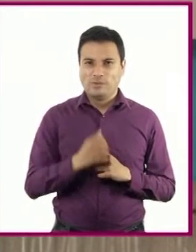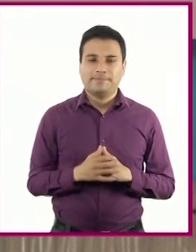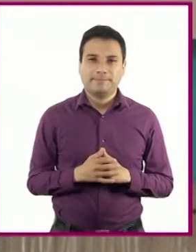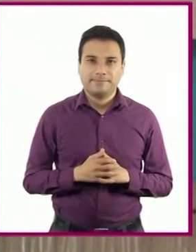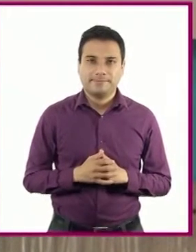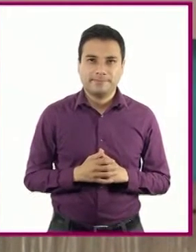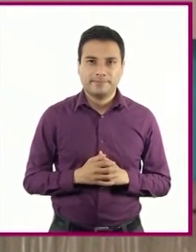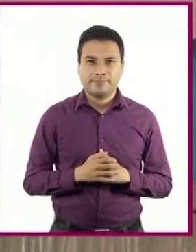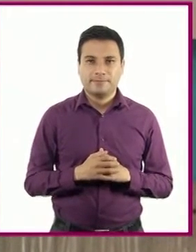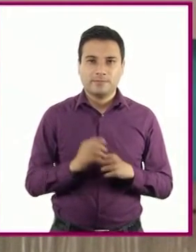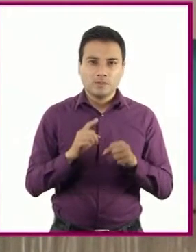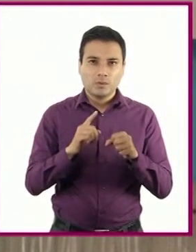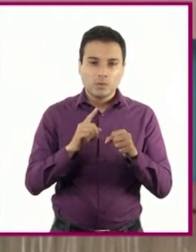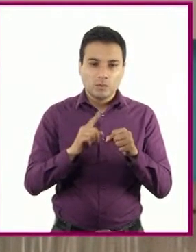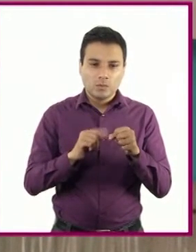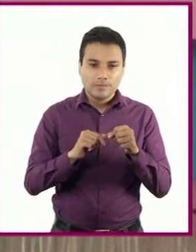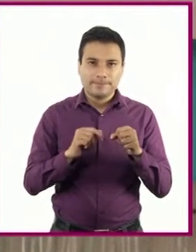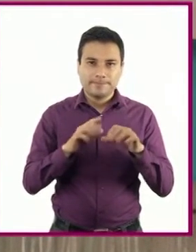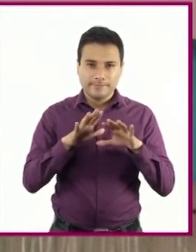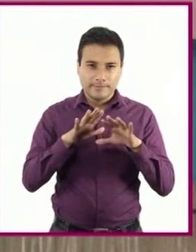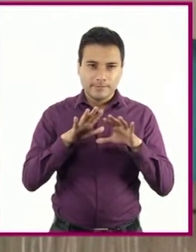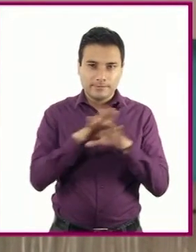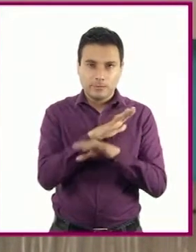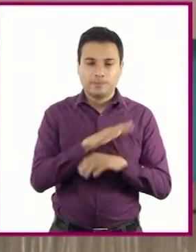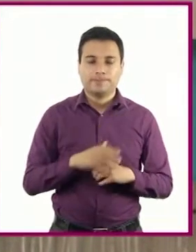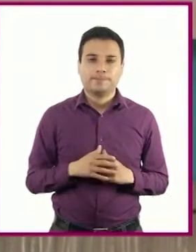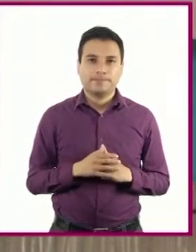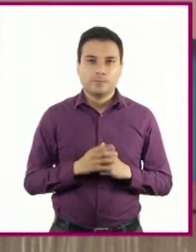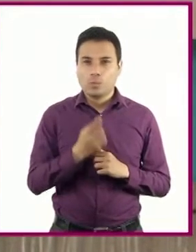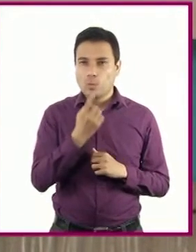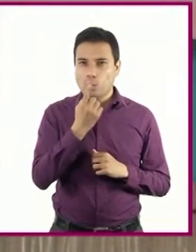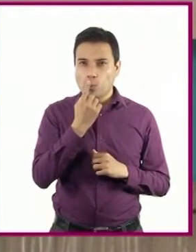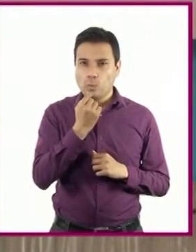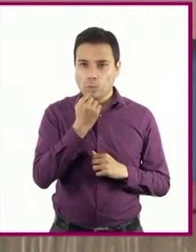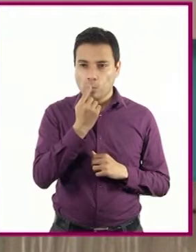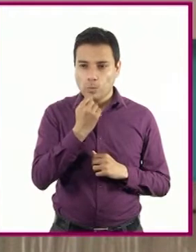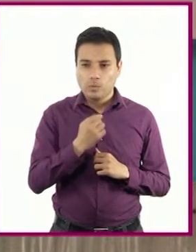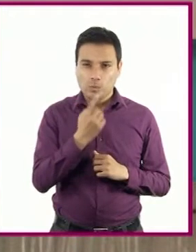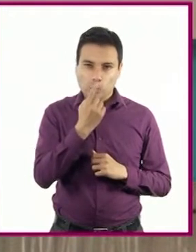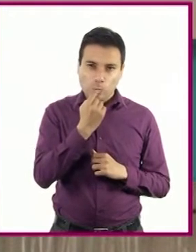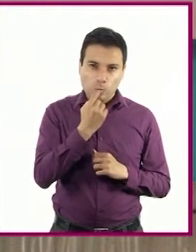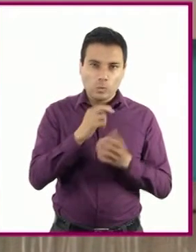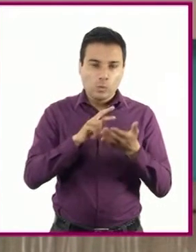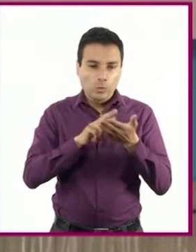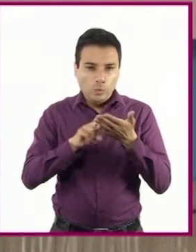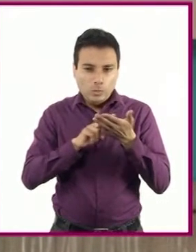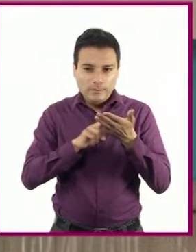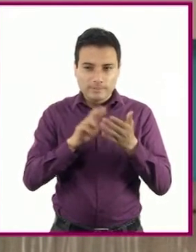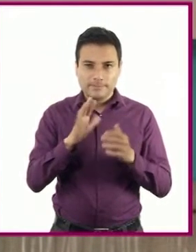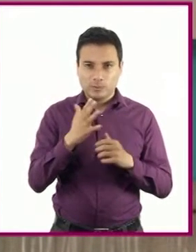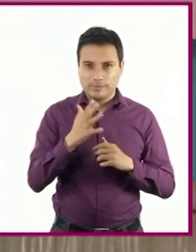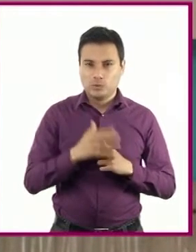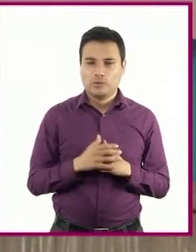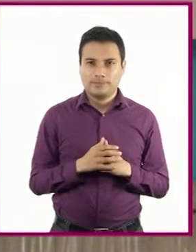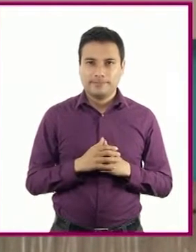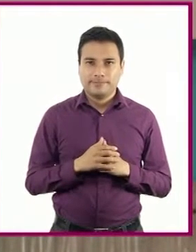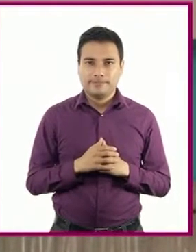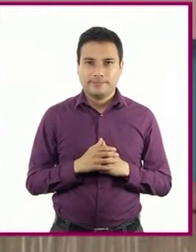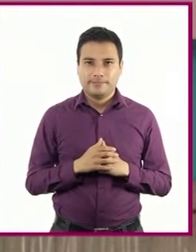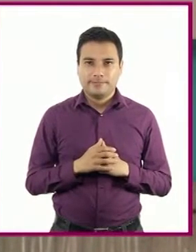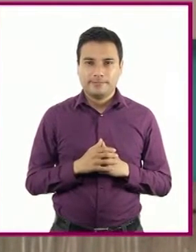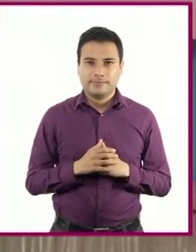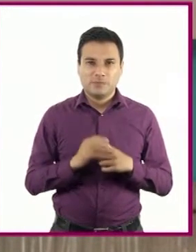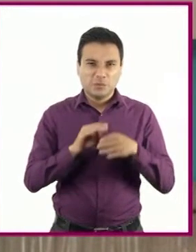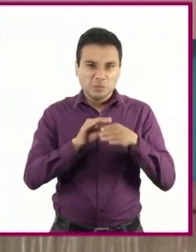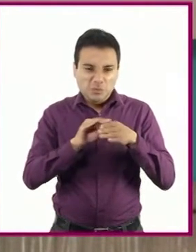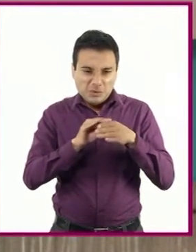el color cambia un poco más rojo, entre rojo y rosado, y aquí, bueno, el indicador natural es como más